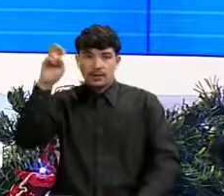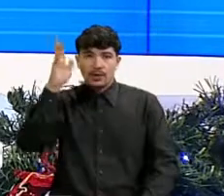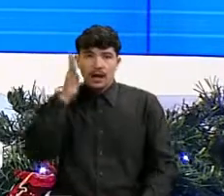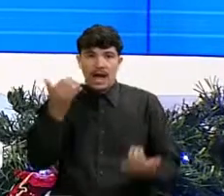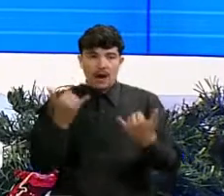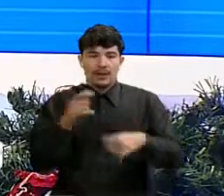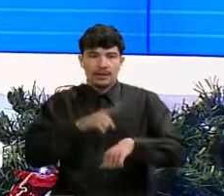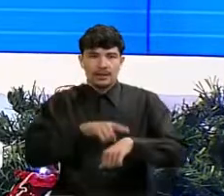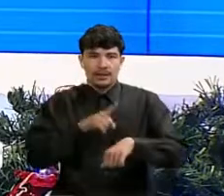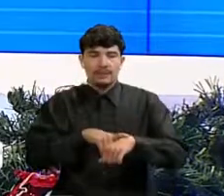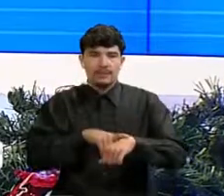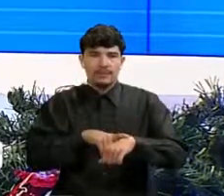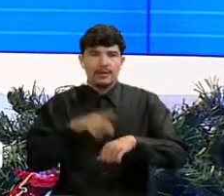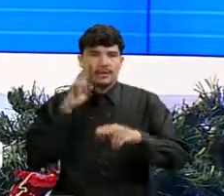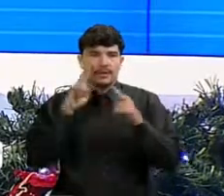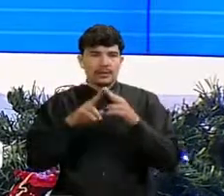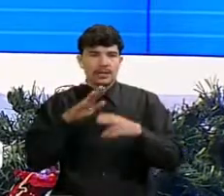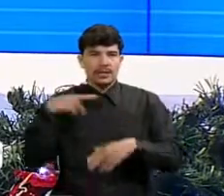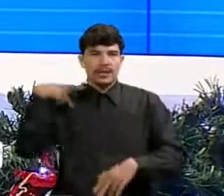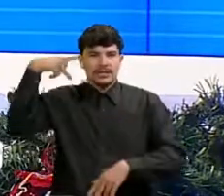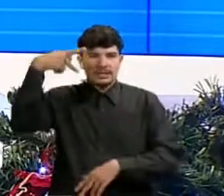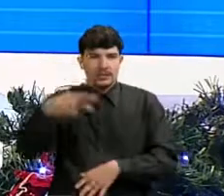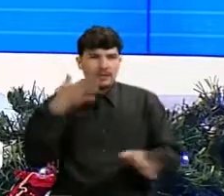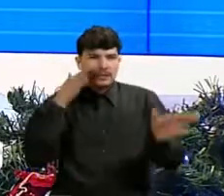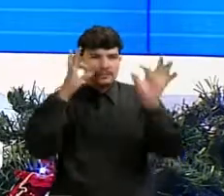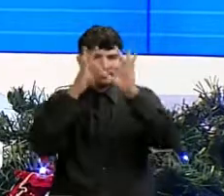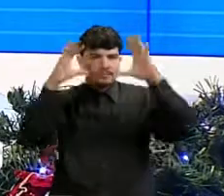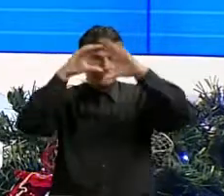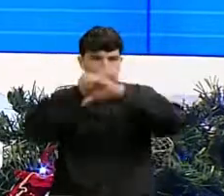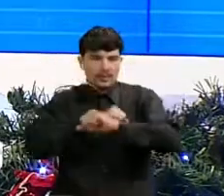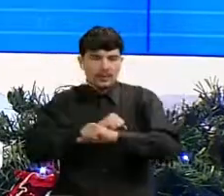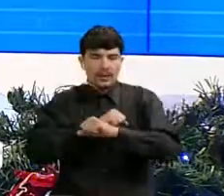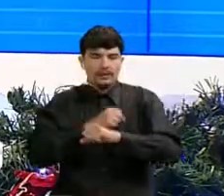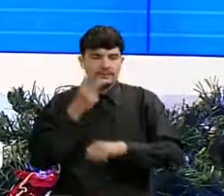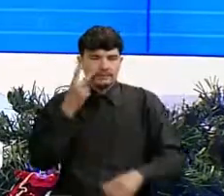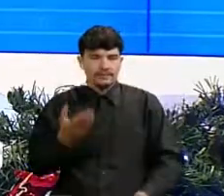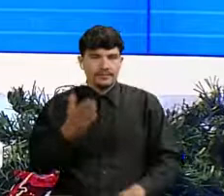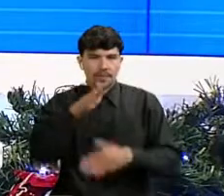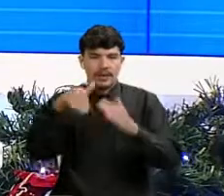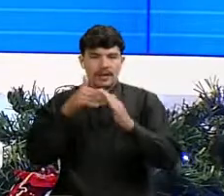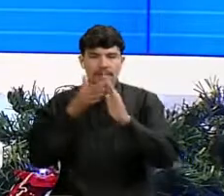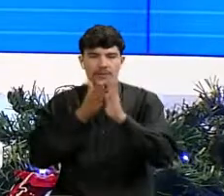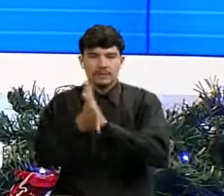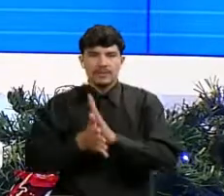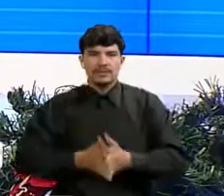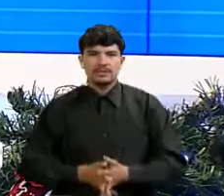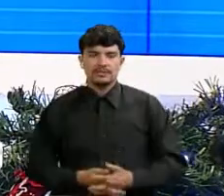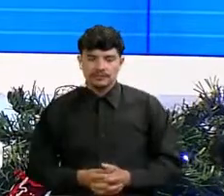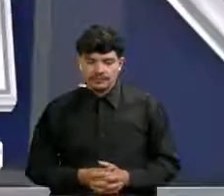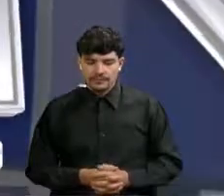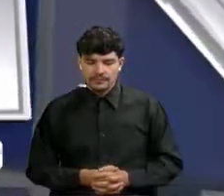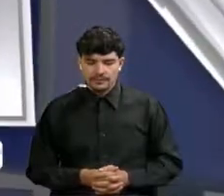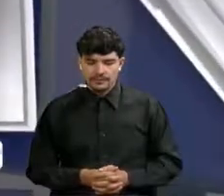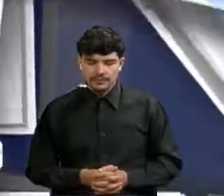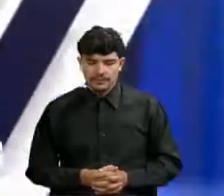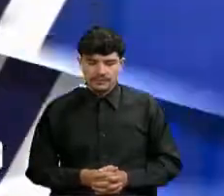a esta hora es tiempo de conocer las historias de la noche a través del lente nocturno y lo que trae nuestro compañero y aislamos